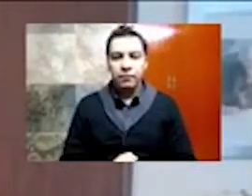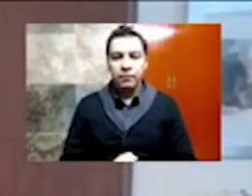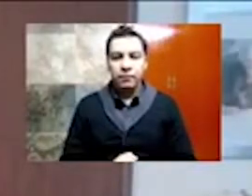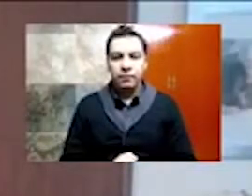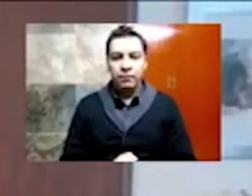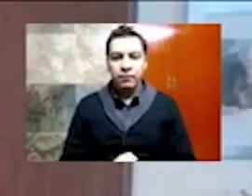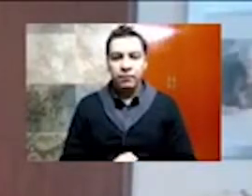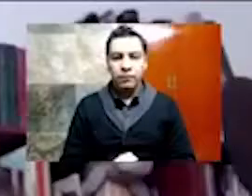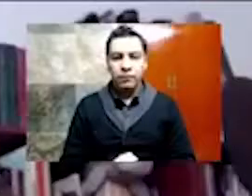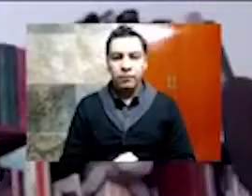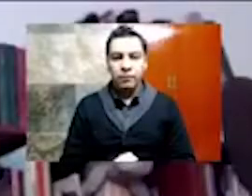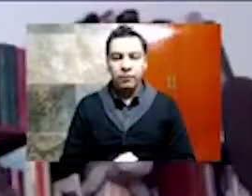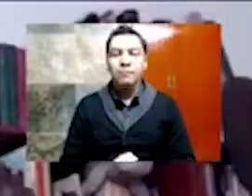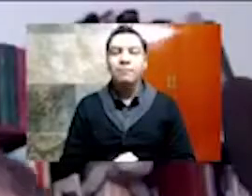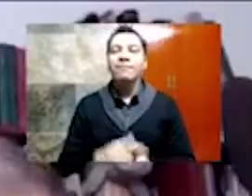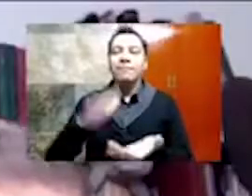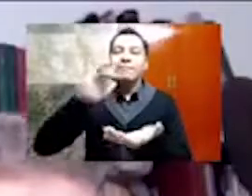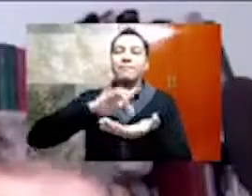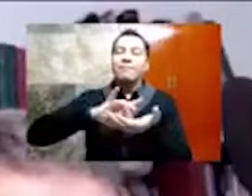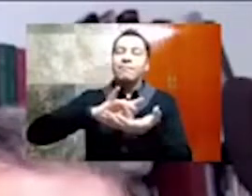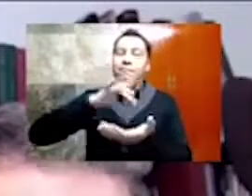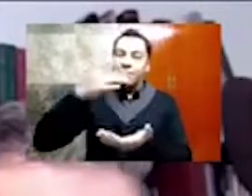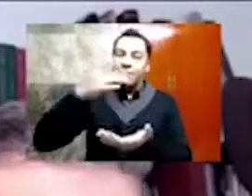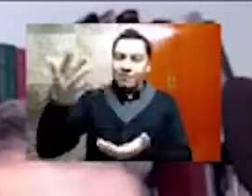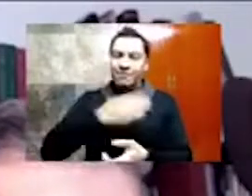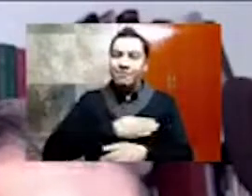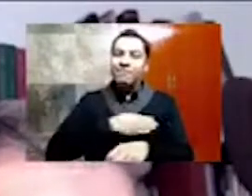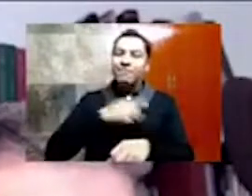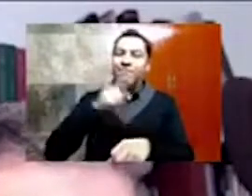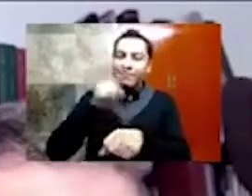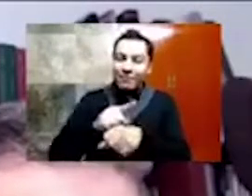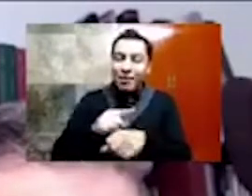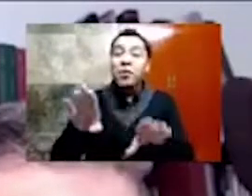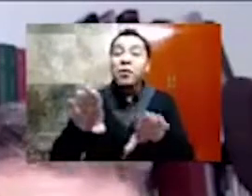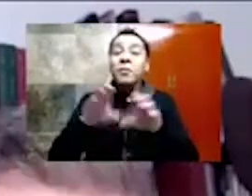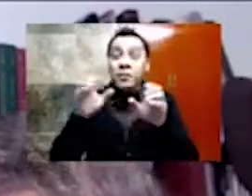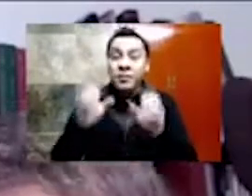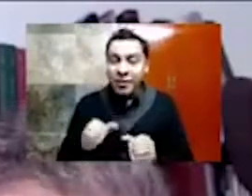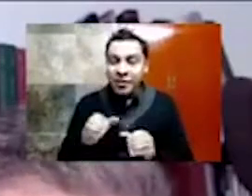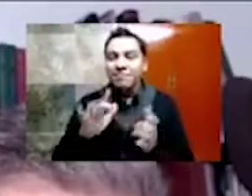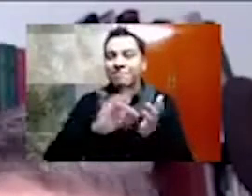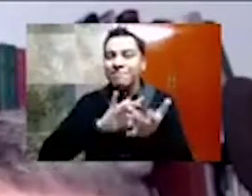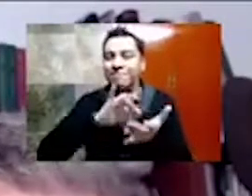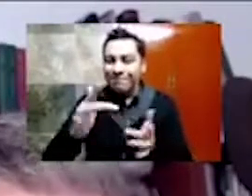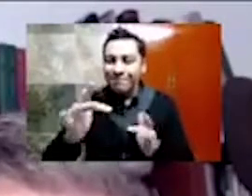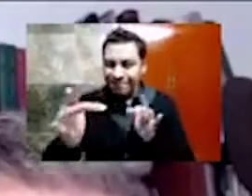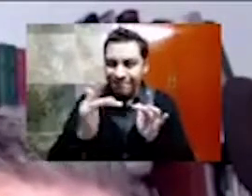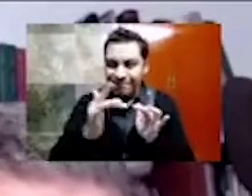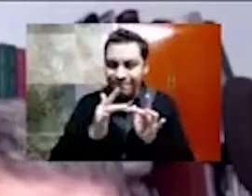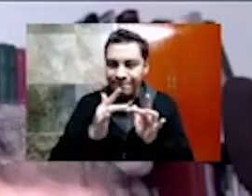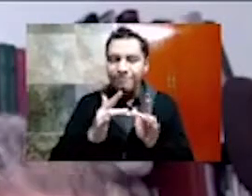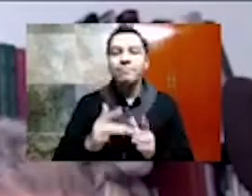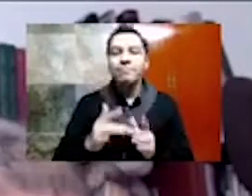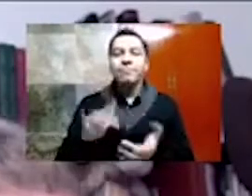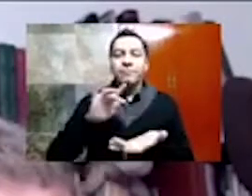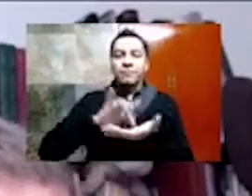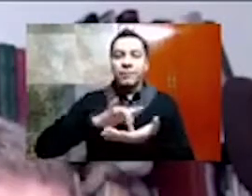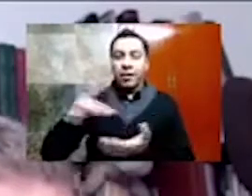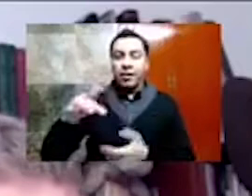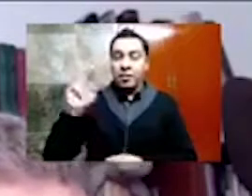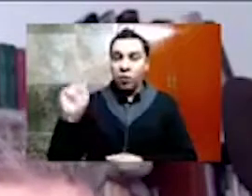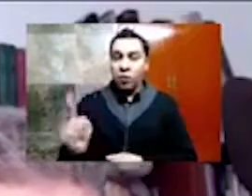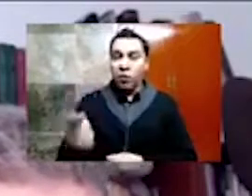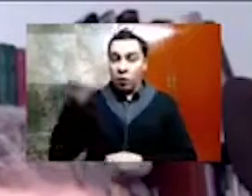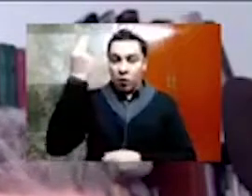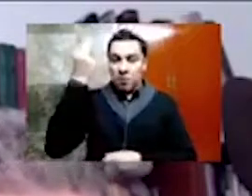Gracias, buenos días a todos ustedes, ¿cómo están? Muchísimas gracias por la invitación, por hacerme formar